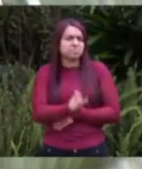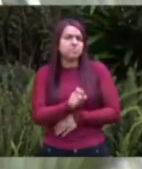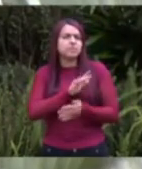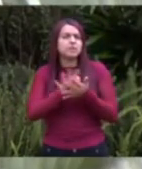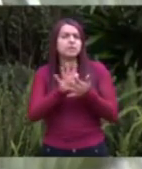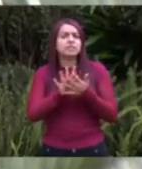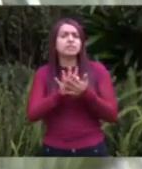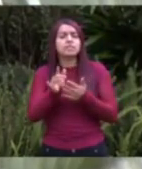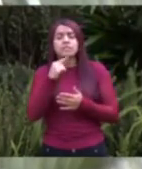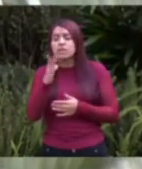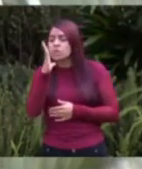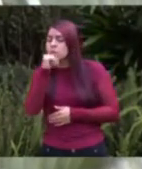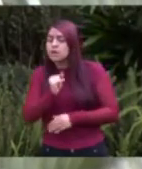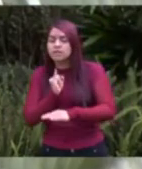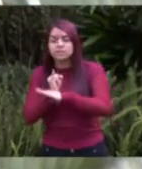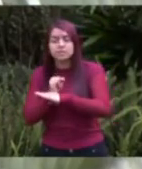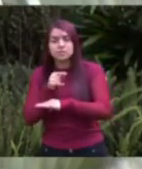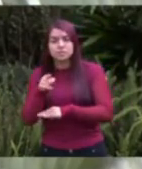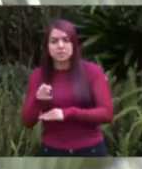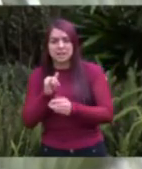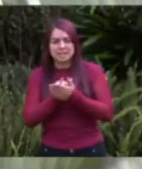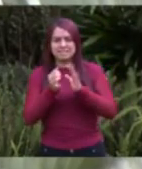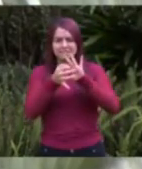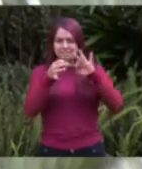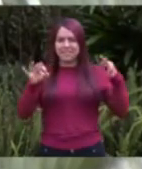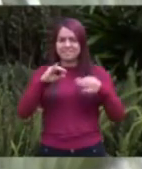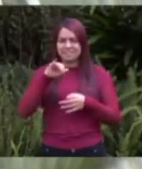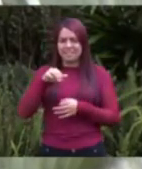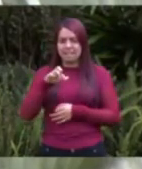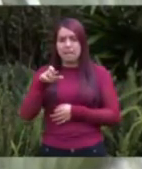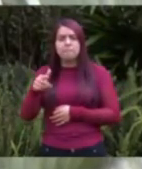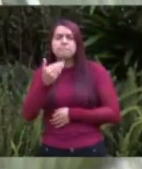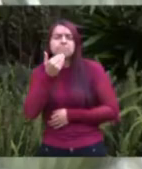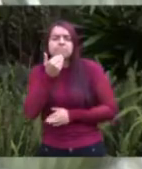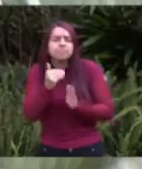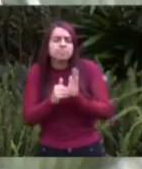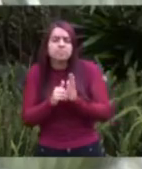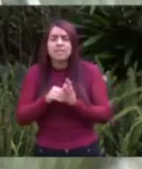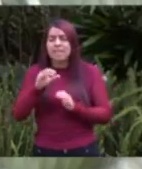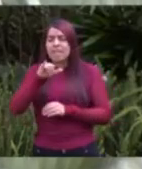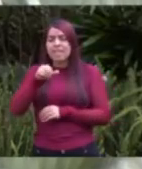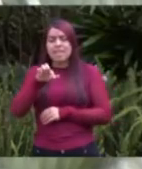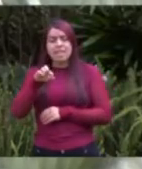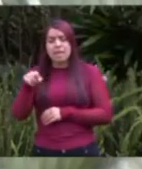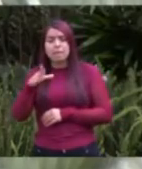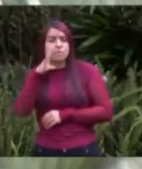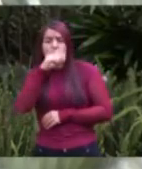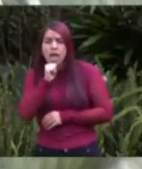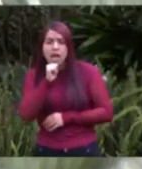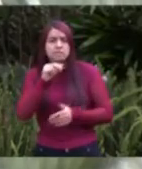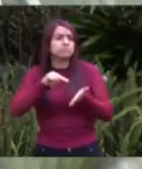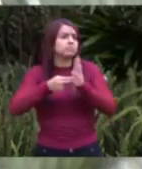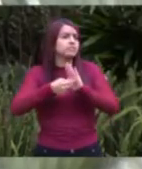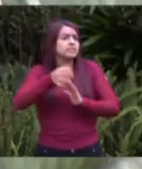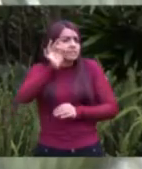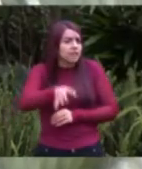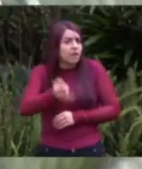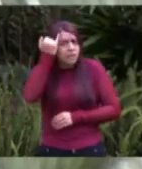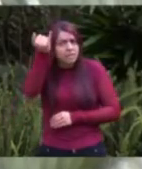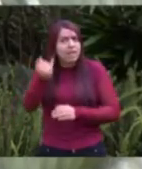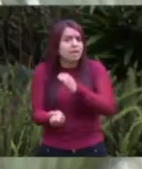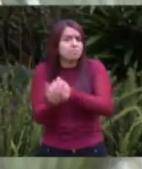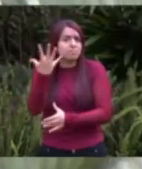si no existiera, voy a predicar esa frase de la JEP, si la JEP no existiera habría que inventarla, pero aquí no